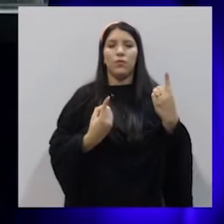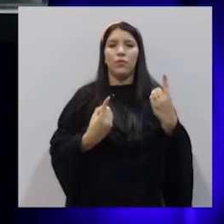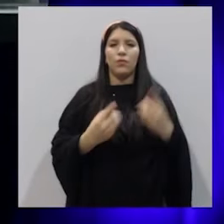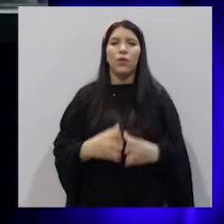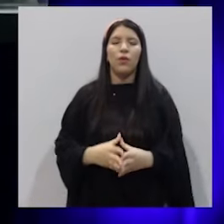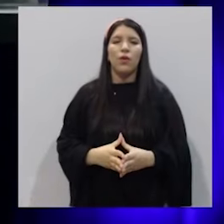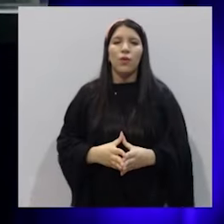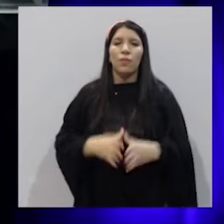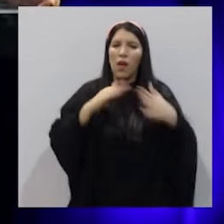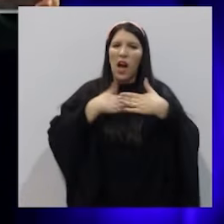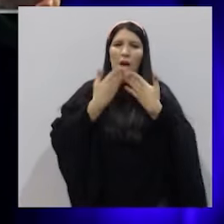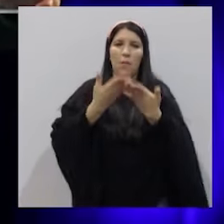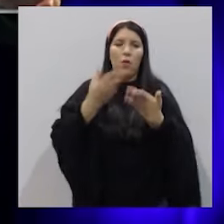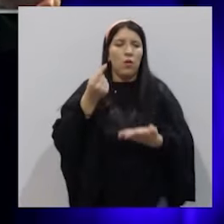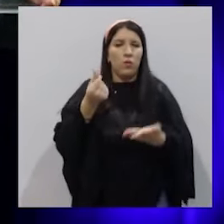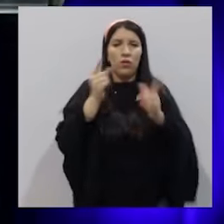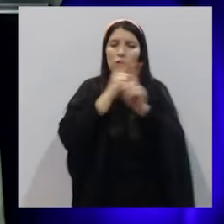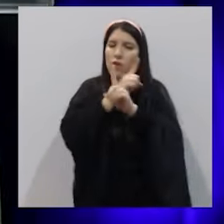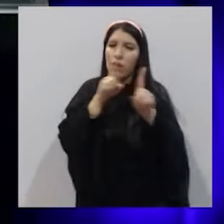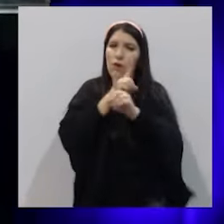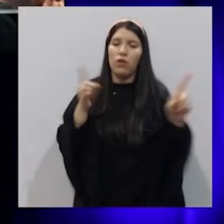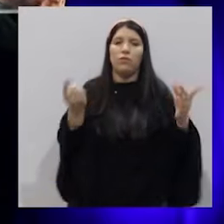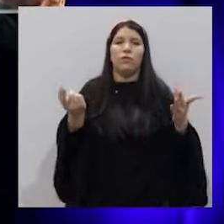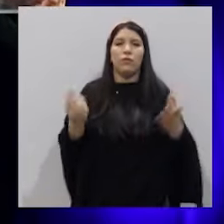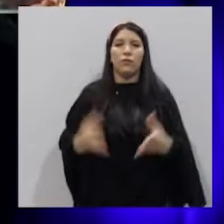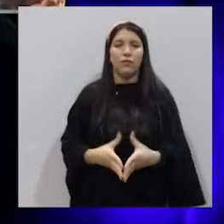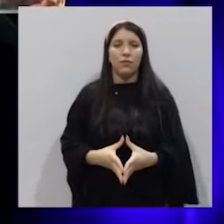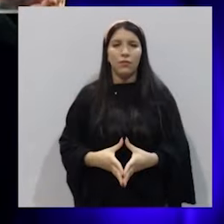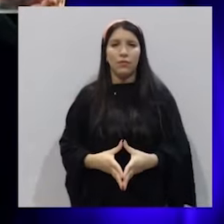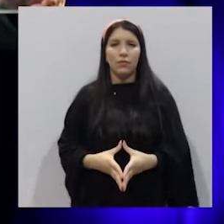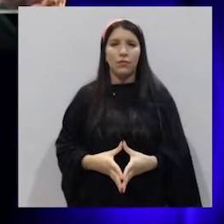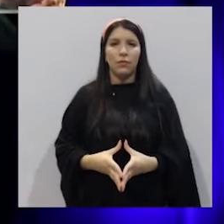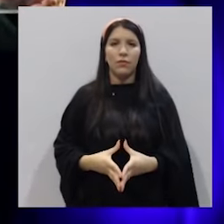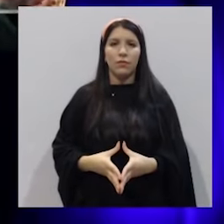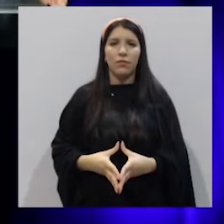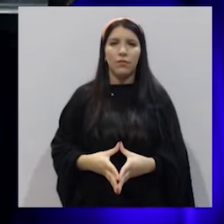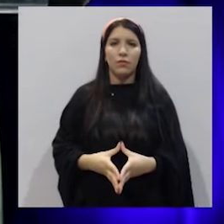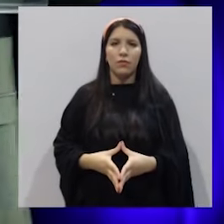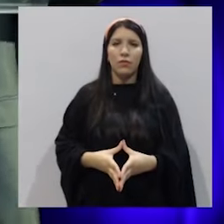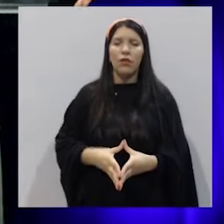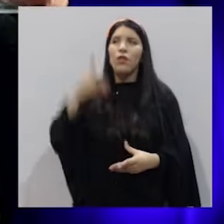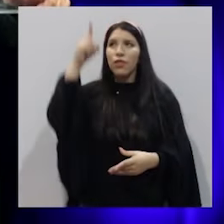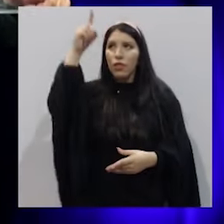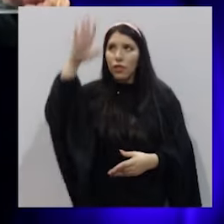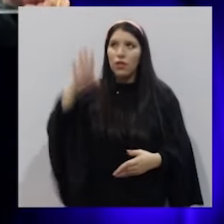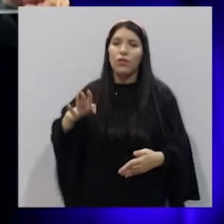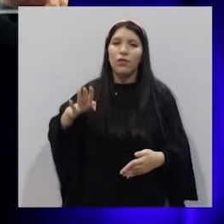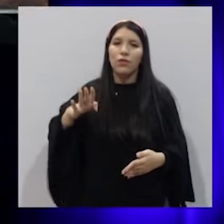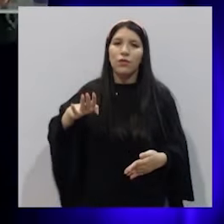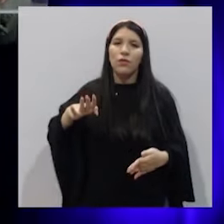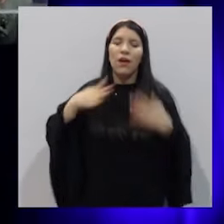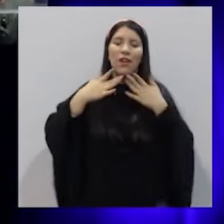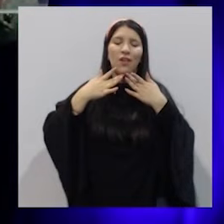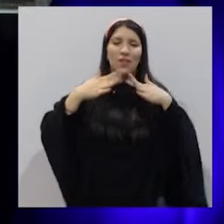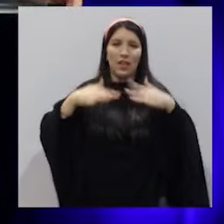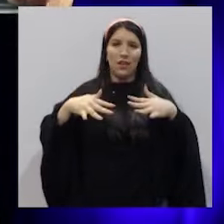orden cuando un hijo de dios una hija de dios tiene orden en su vida hay equilibrio una